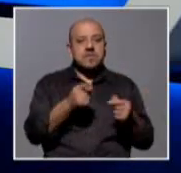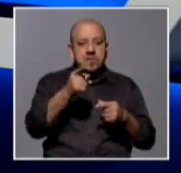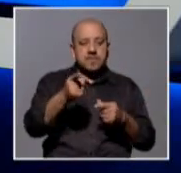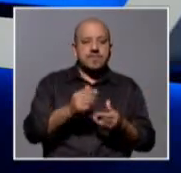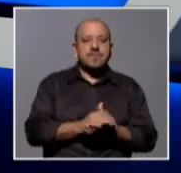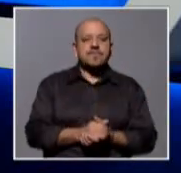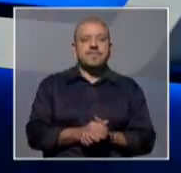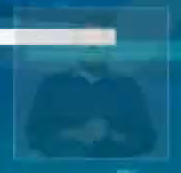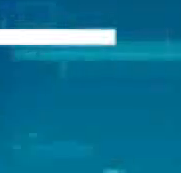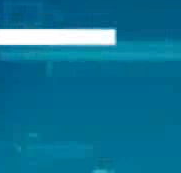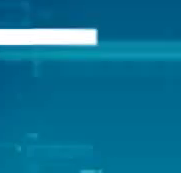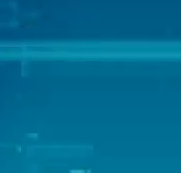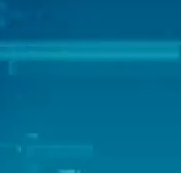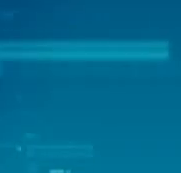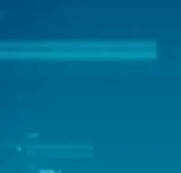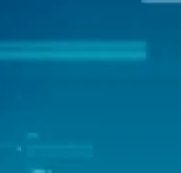tienen.